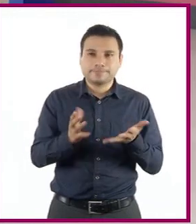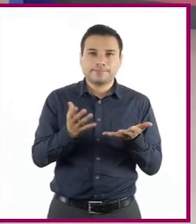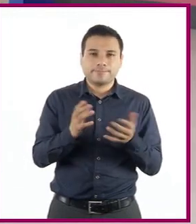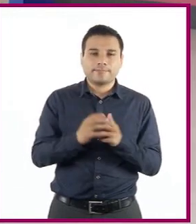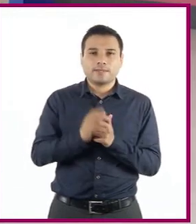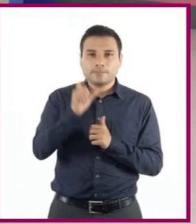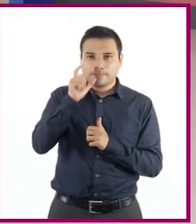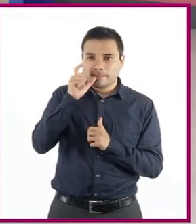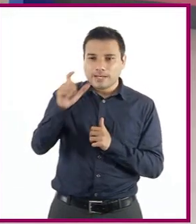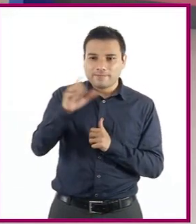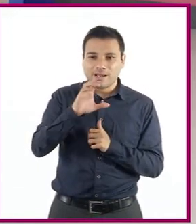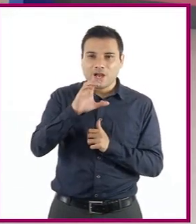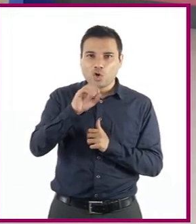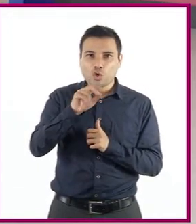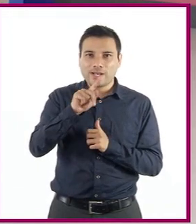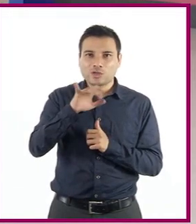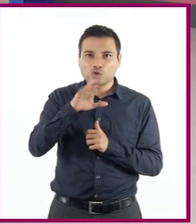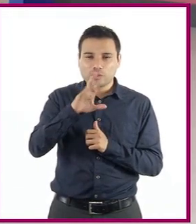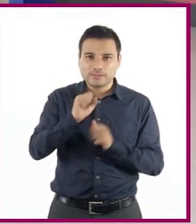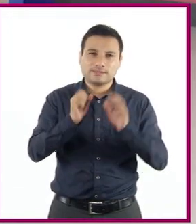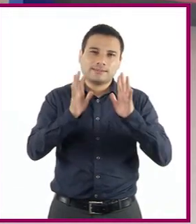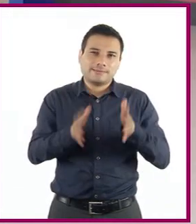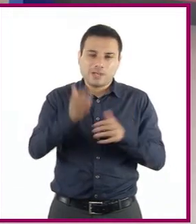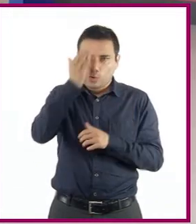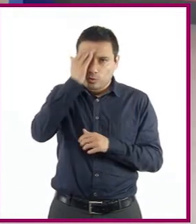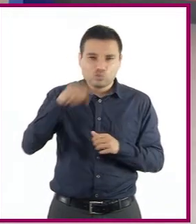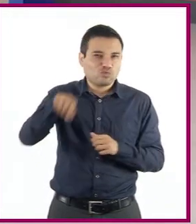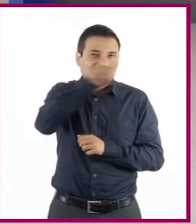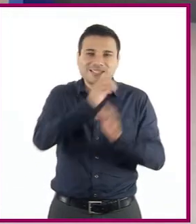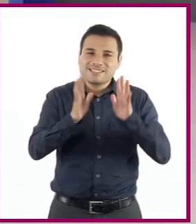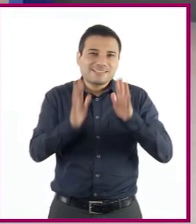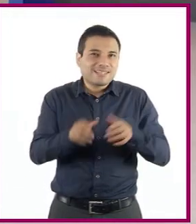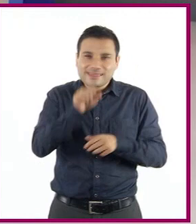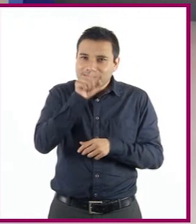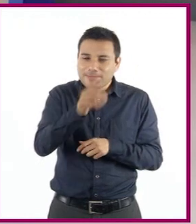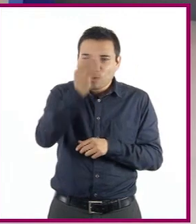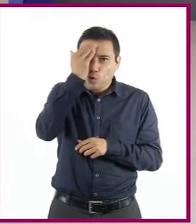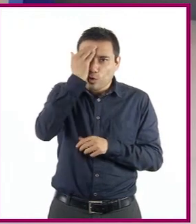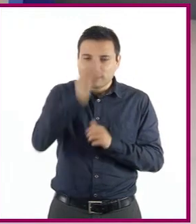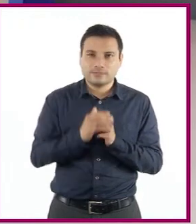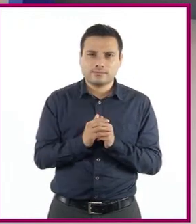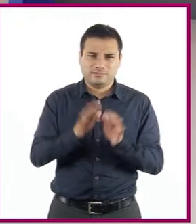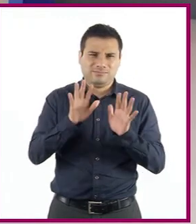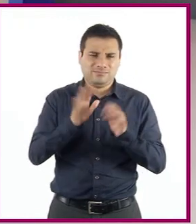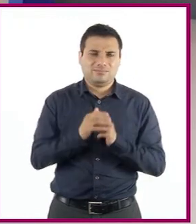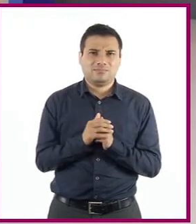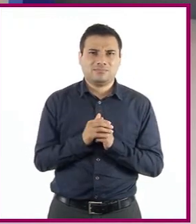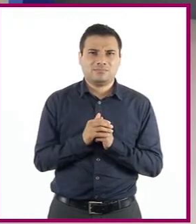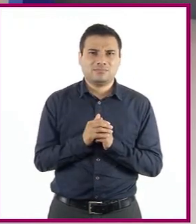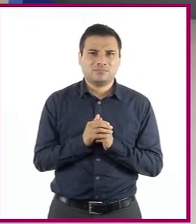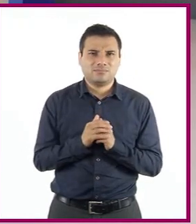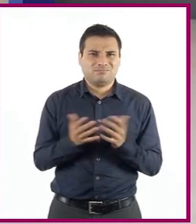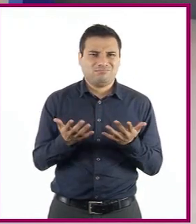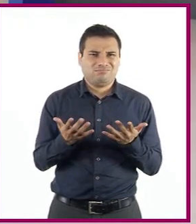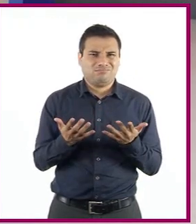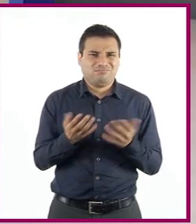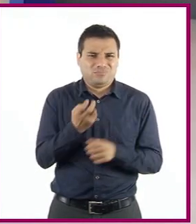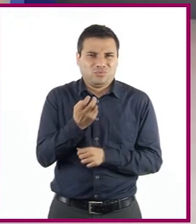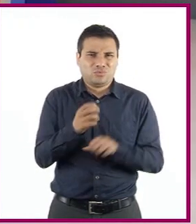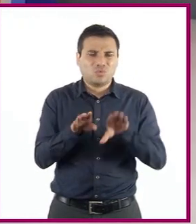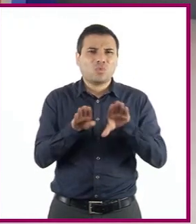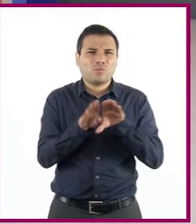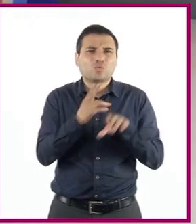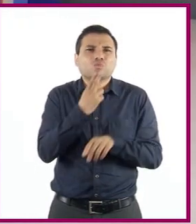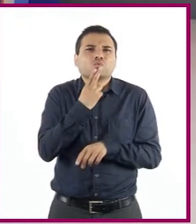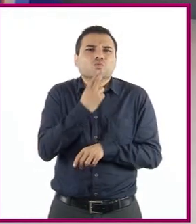estoy seguro de que las y los alumnos en casa también lo han hecho. Pero respecto a los marcadores discursivos, ¿cómo se deben